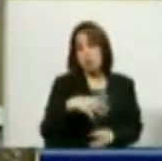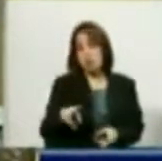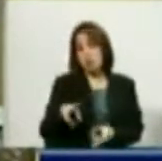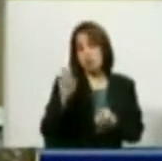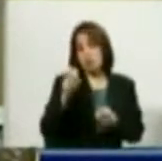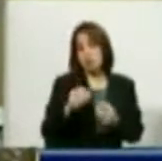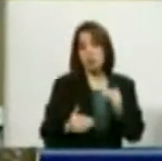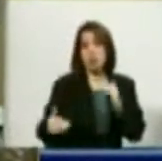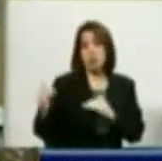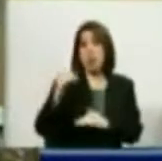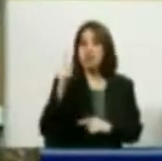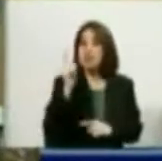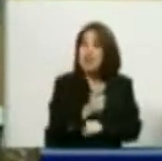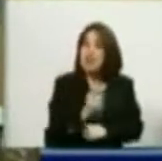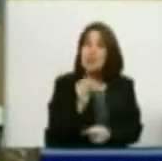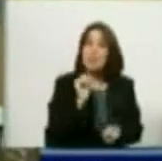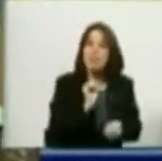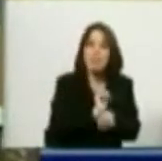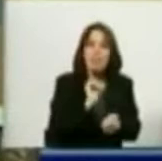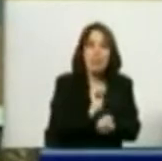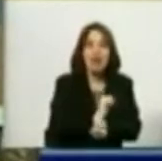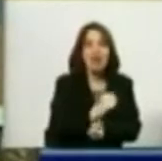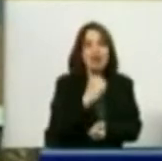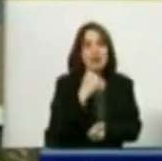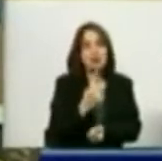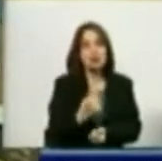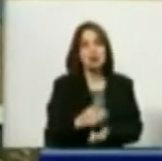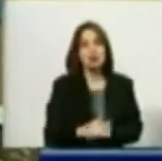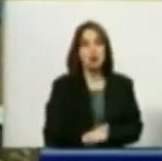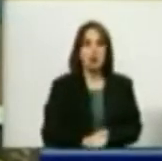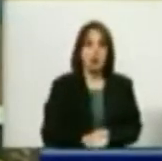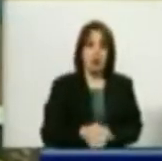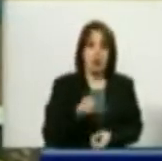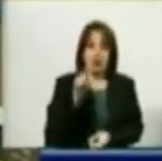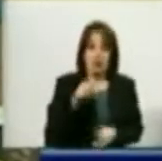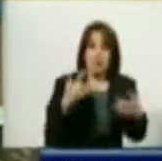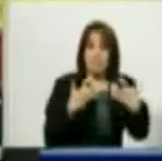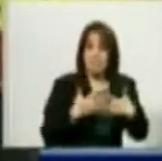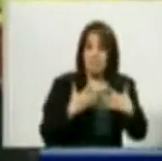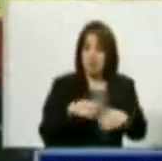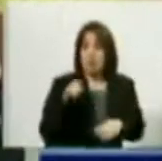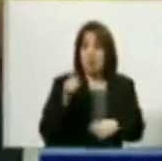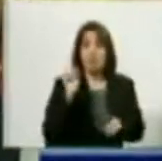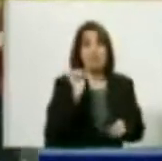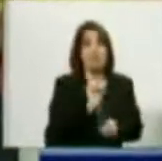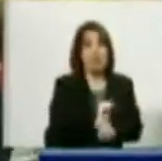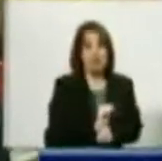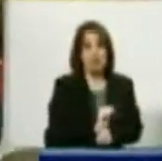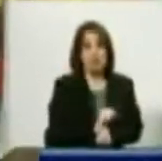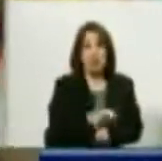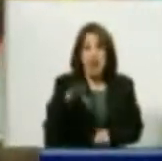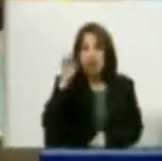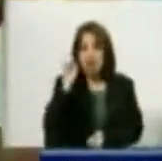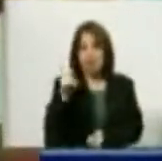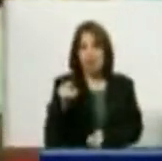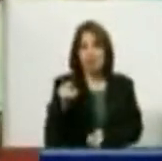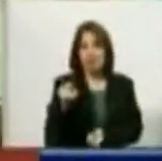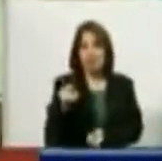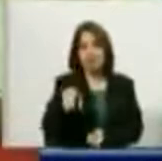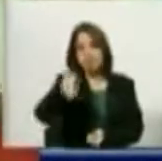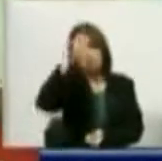ahí hay que meter los expresos a ellos hay que meterlos Expreso para que entiendan para que